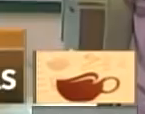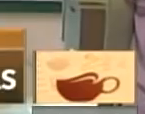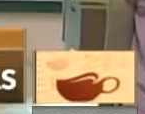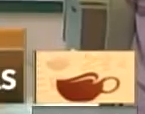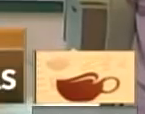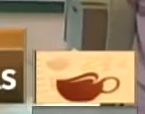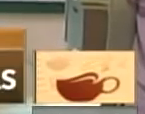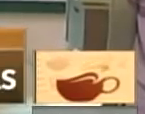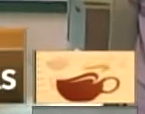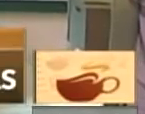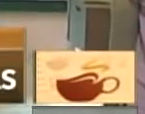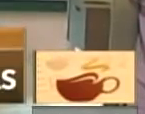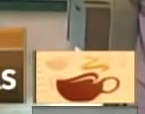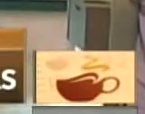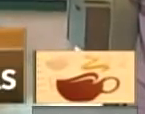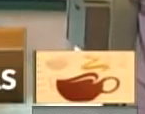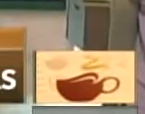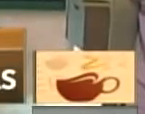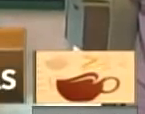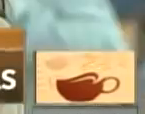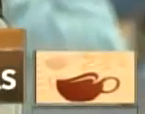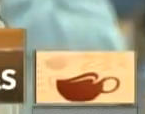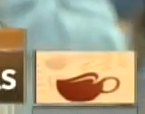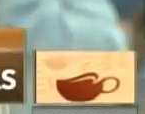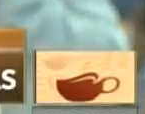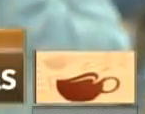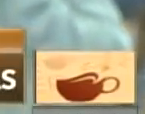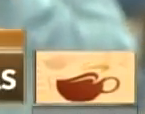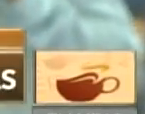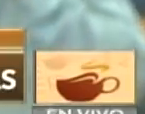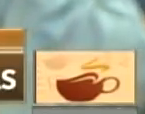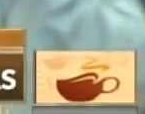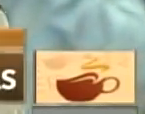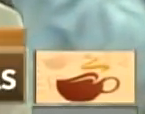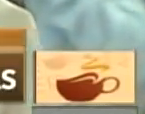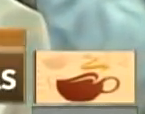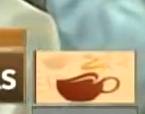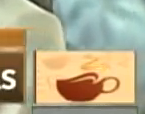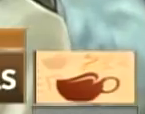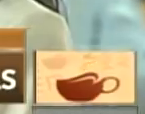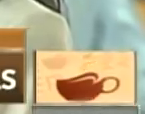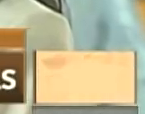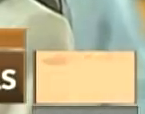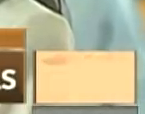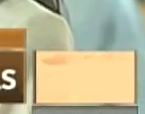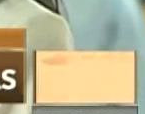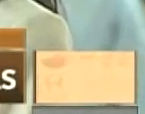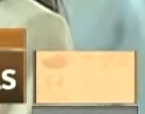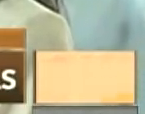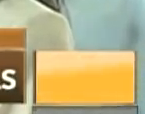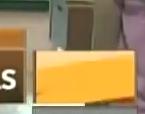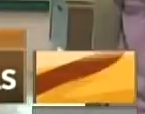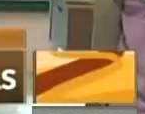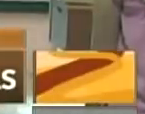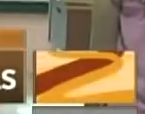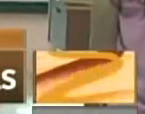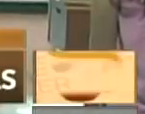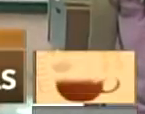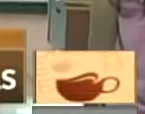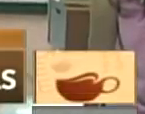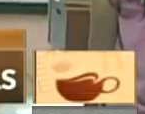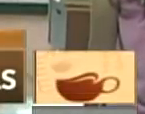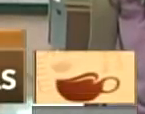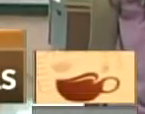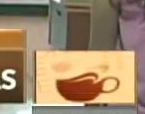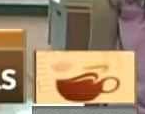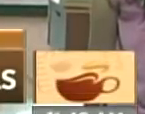para la Comunicación y la Información, Freddy Ñáñez. Está también en esta actividad el comandante estratégico operacional,